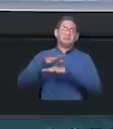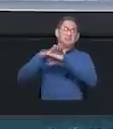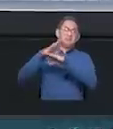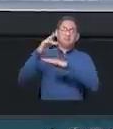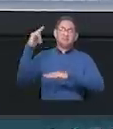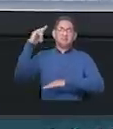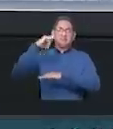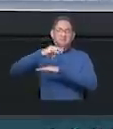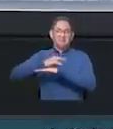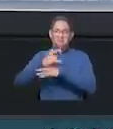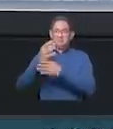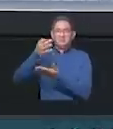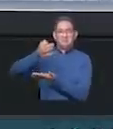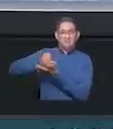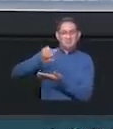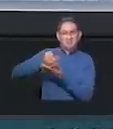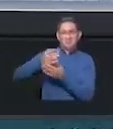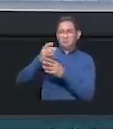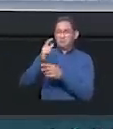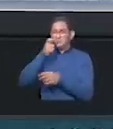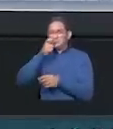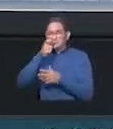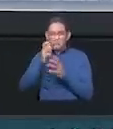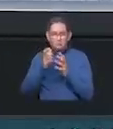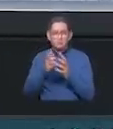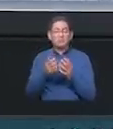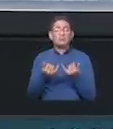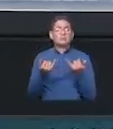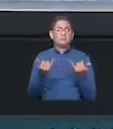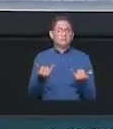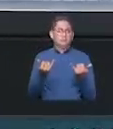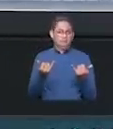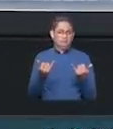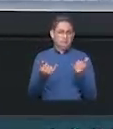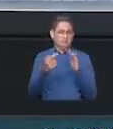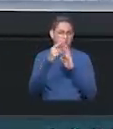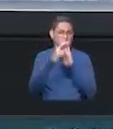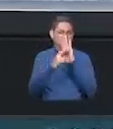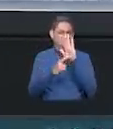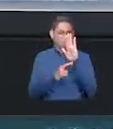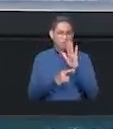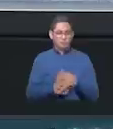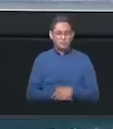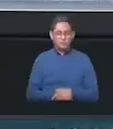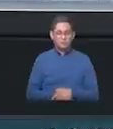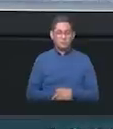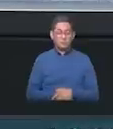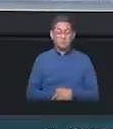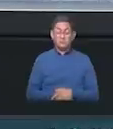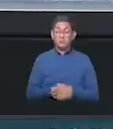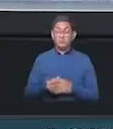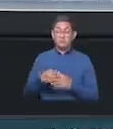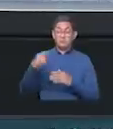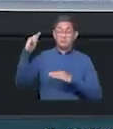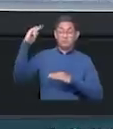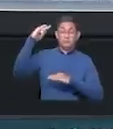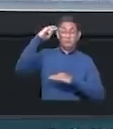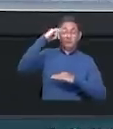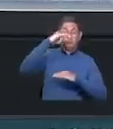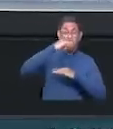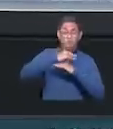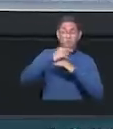hoy podemos anunciar que los requisitos de entrada a la república de panamá